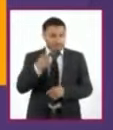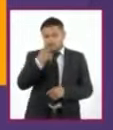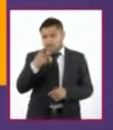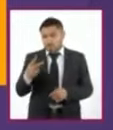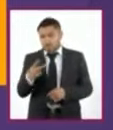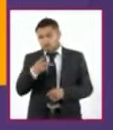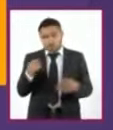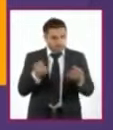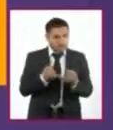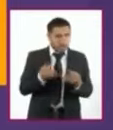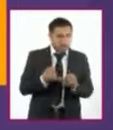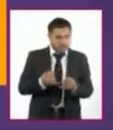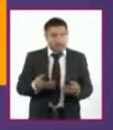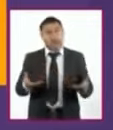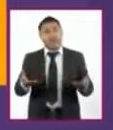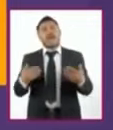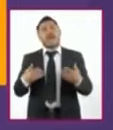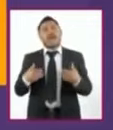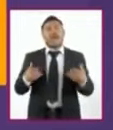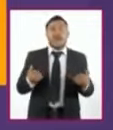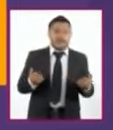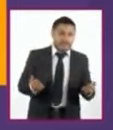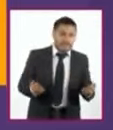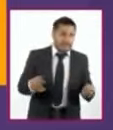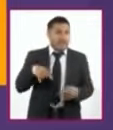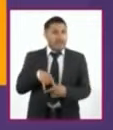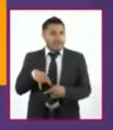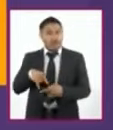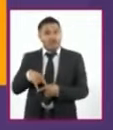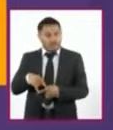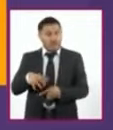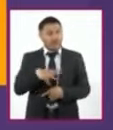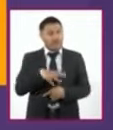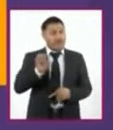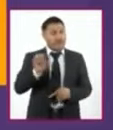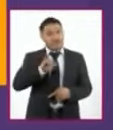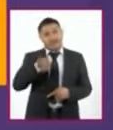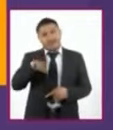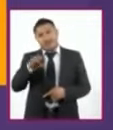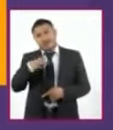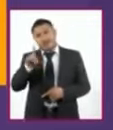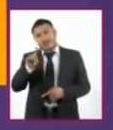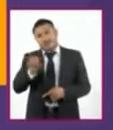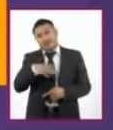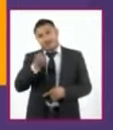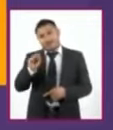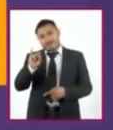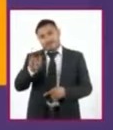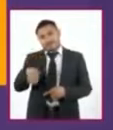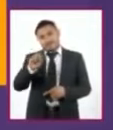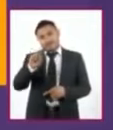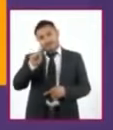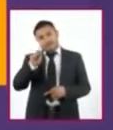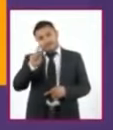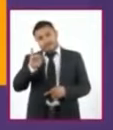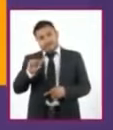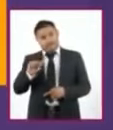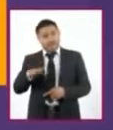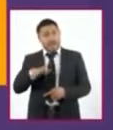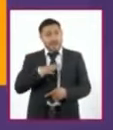misma medida. Esto quiere decir que el cuadrado sí tiene eje de simetría. Es más, tracemos otra